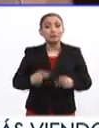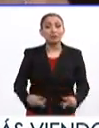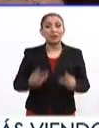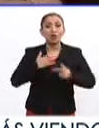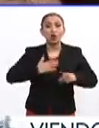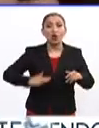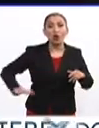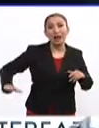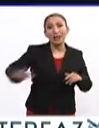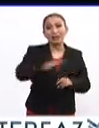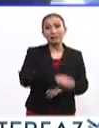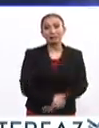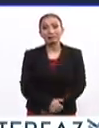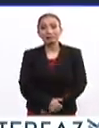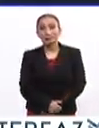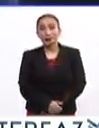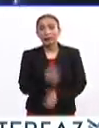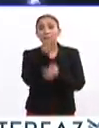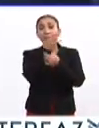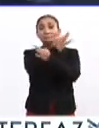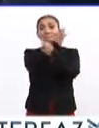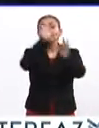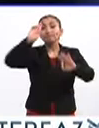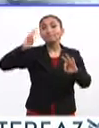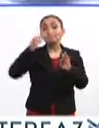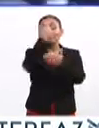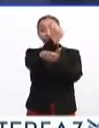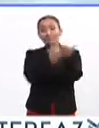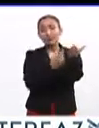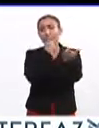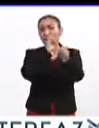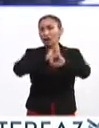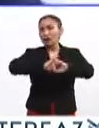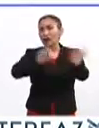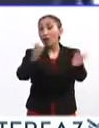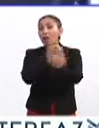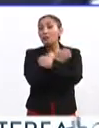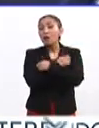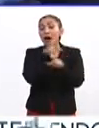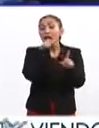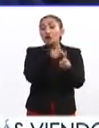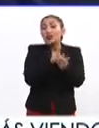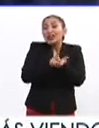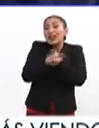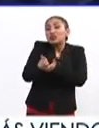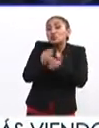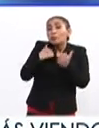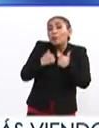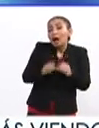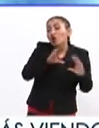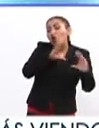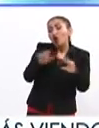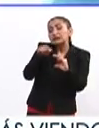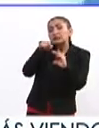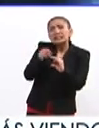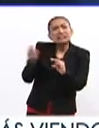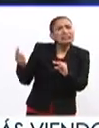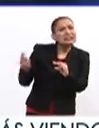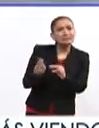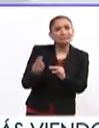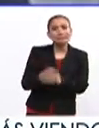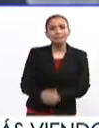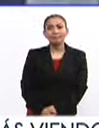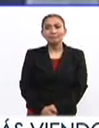todas las personas. La Declaración Universal plantea claramente que la educación de derechos humanos es